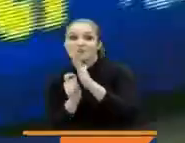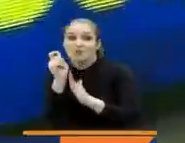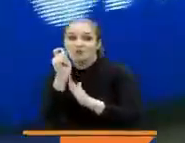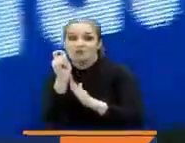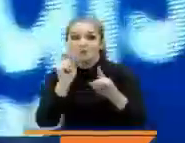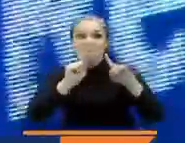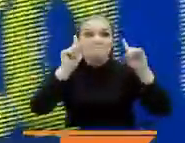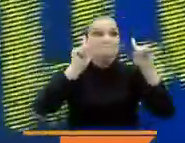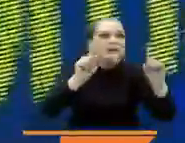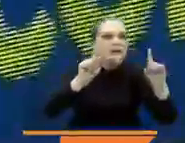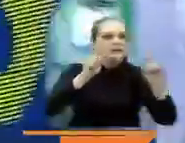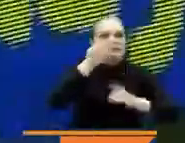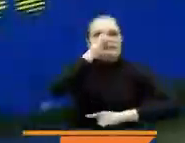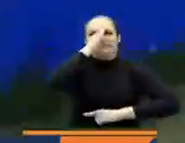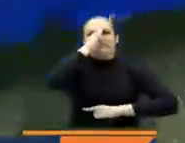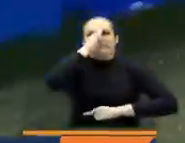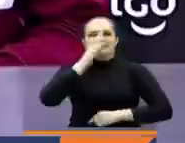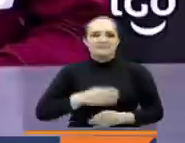polémica.